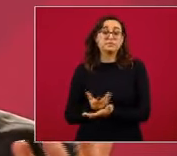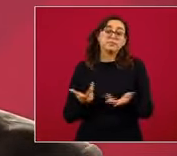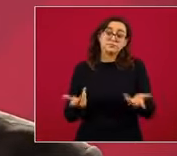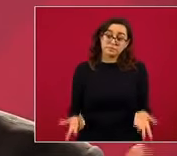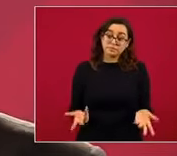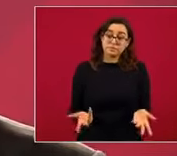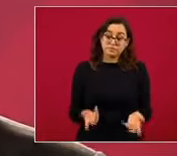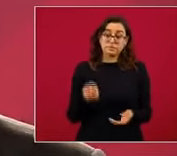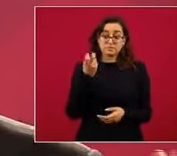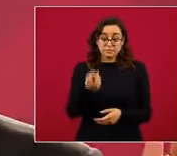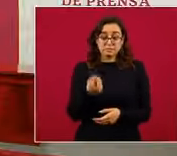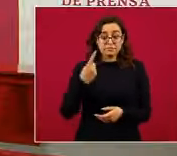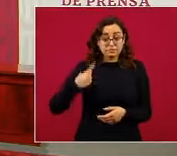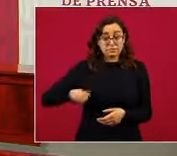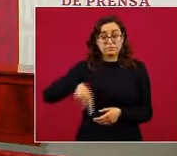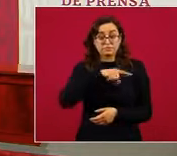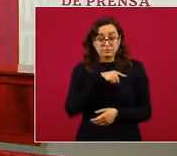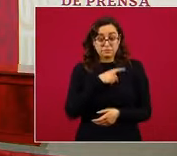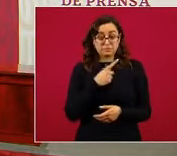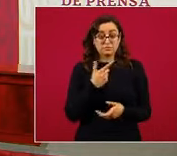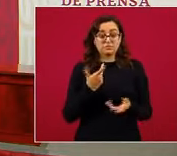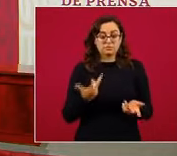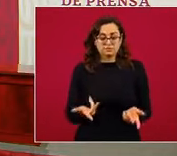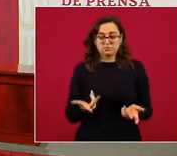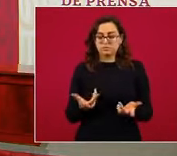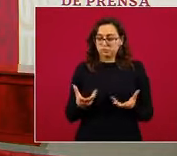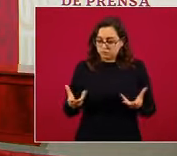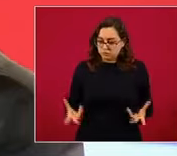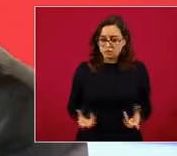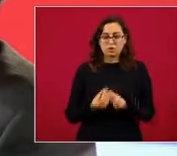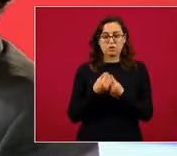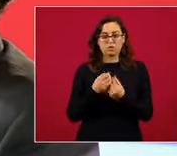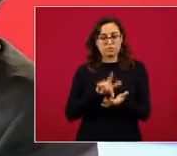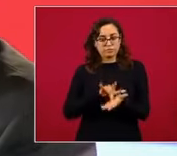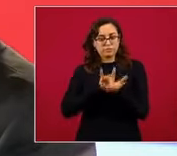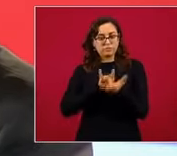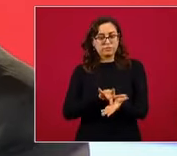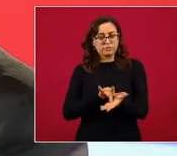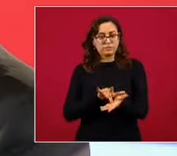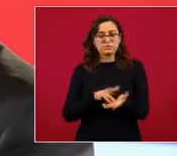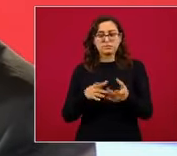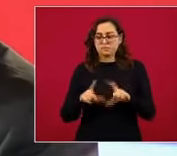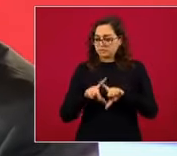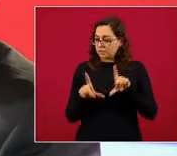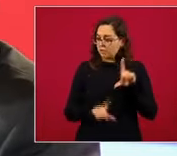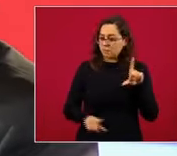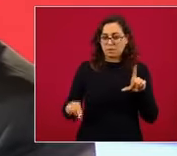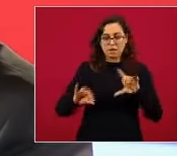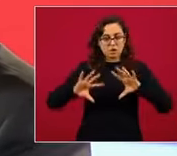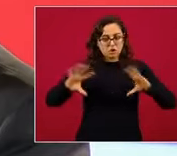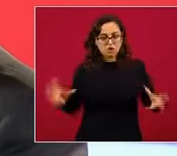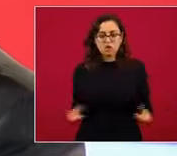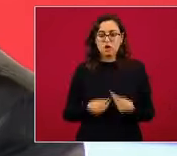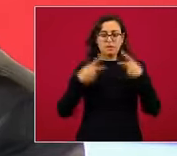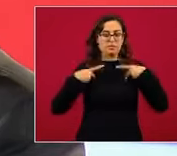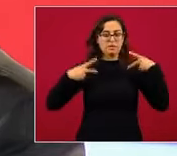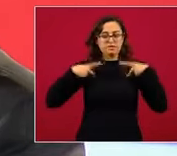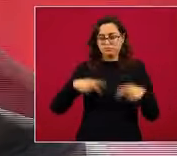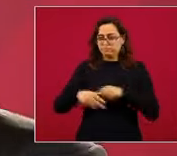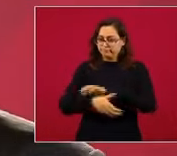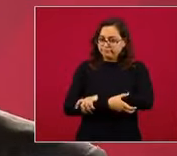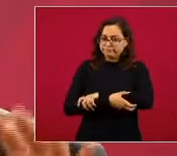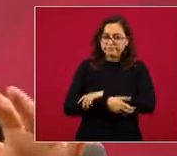si logramos todas y todos actuar solidariamente, como lo ha venido haciendo México, el pueblo de México, desde el inicio de la